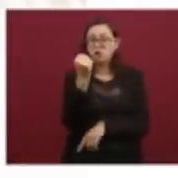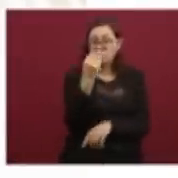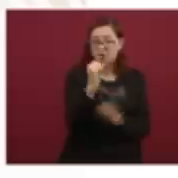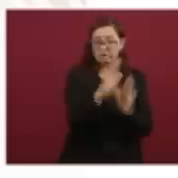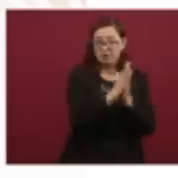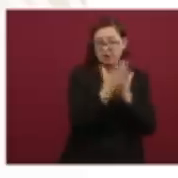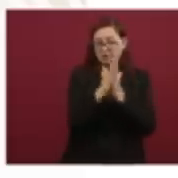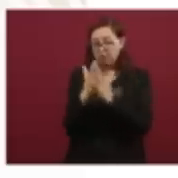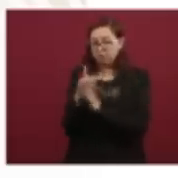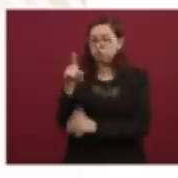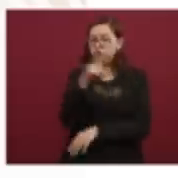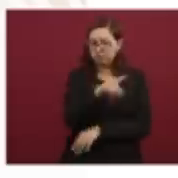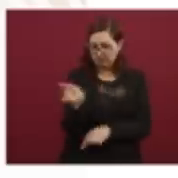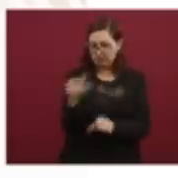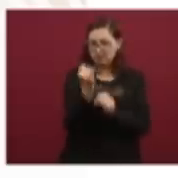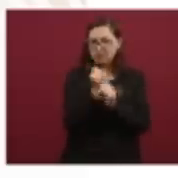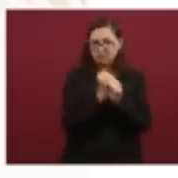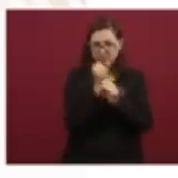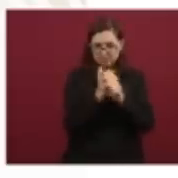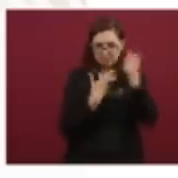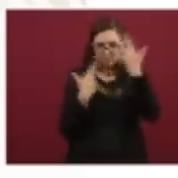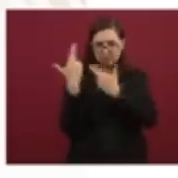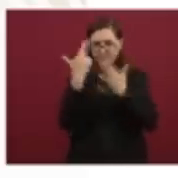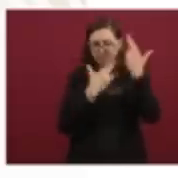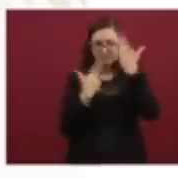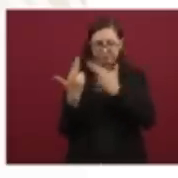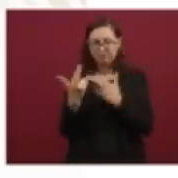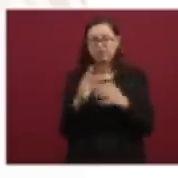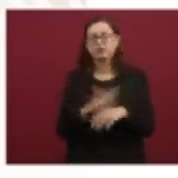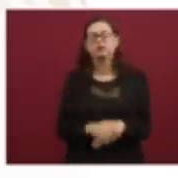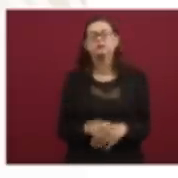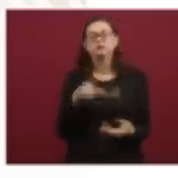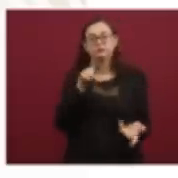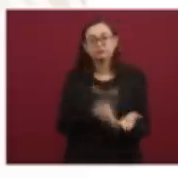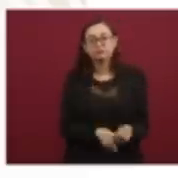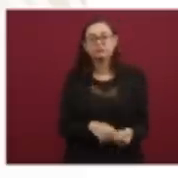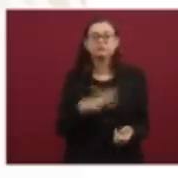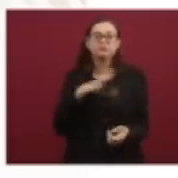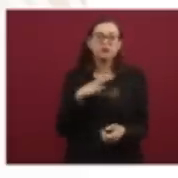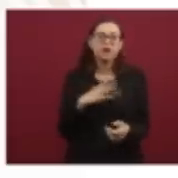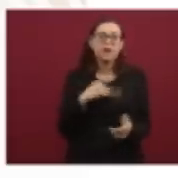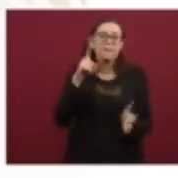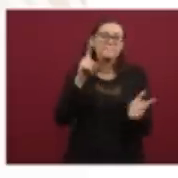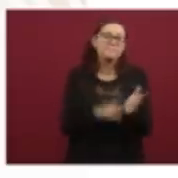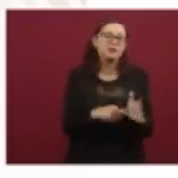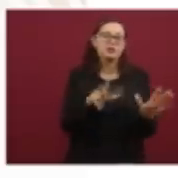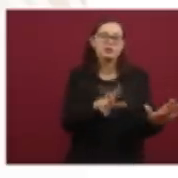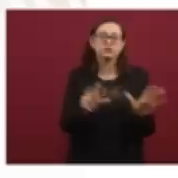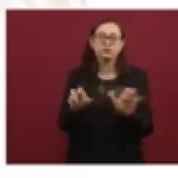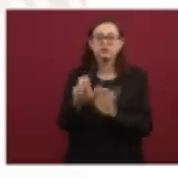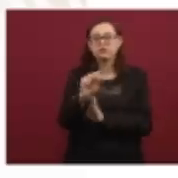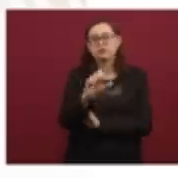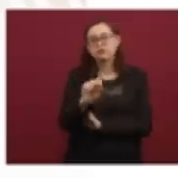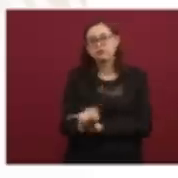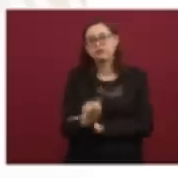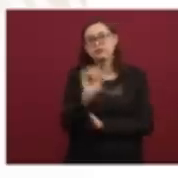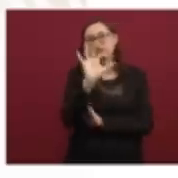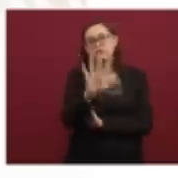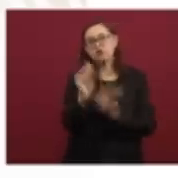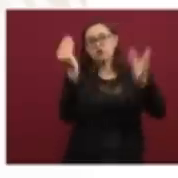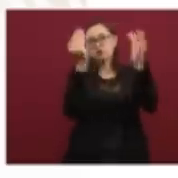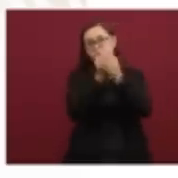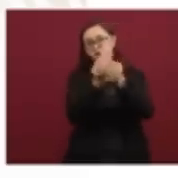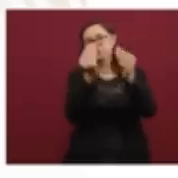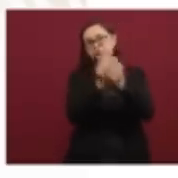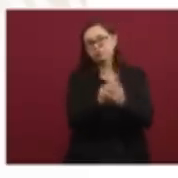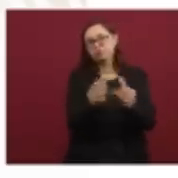biblioteca. Esos 9 libros tienen, en el caso de medicamentos, 1,865 claves específicas